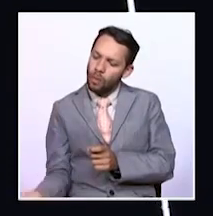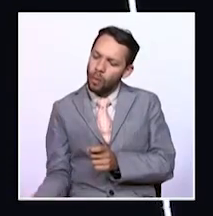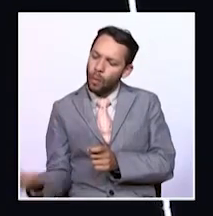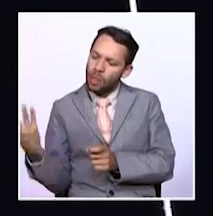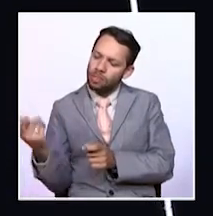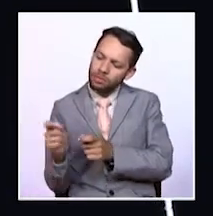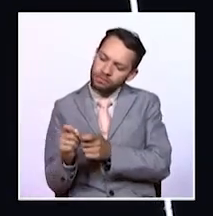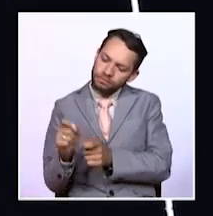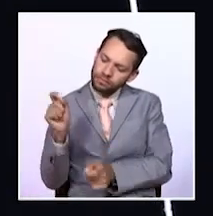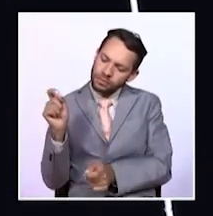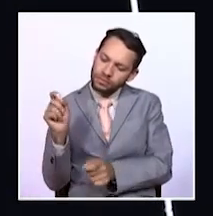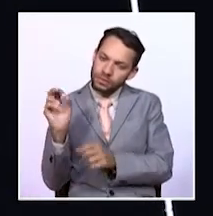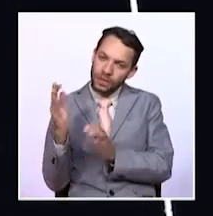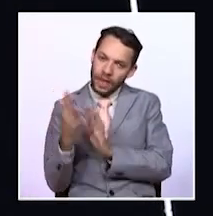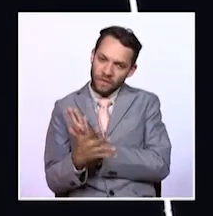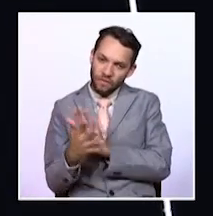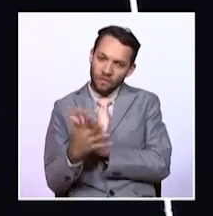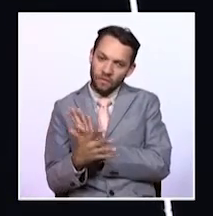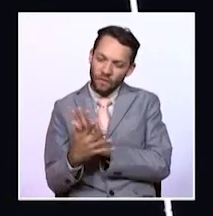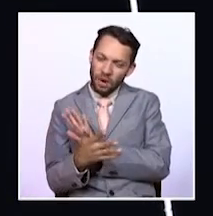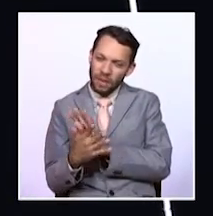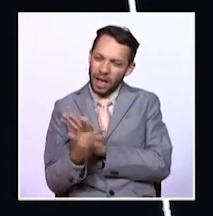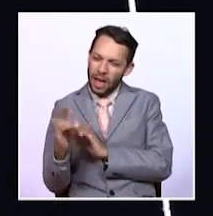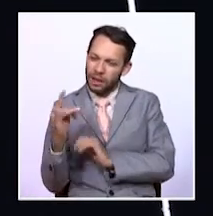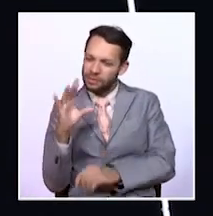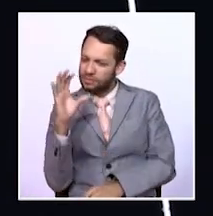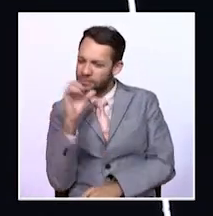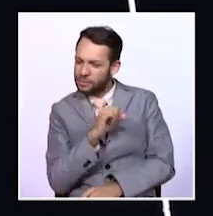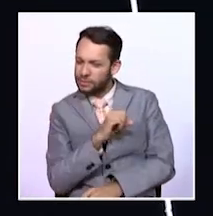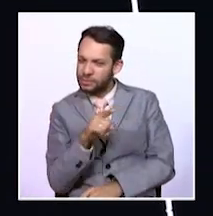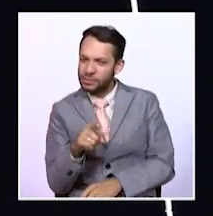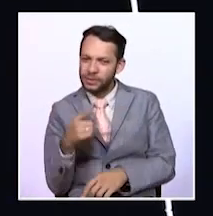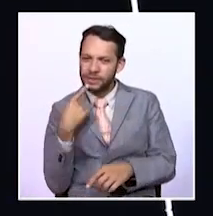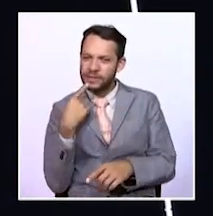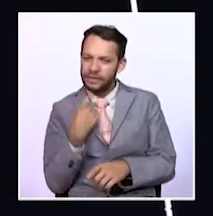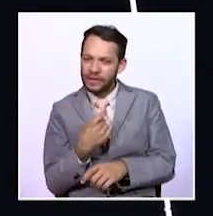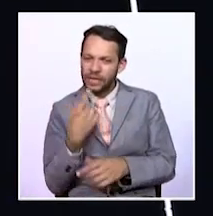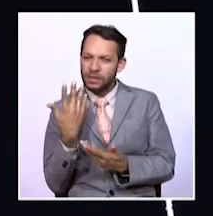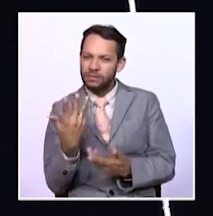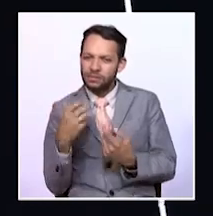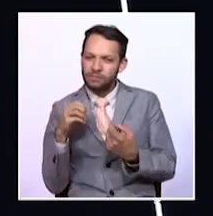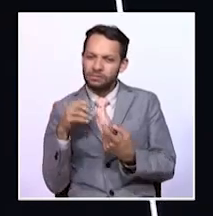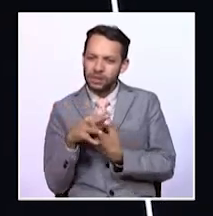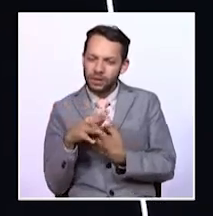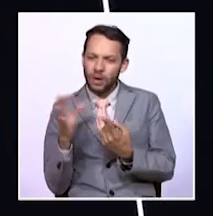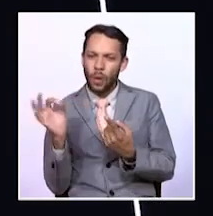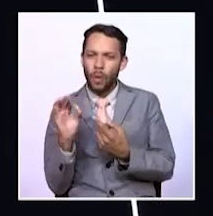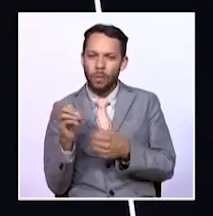y la reportamos. En el caso de que encontremos nodulaciones, adenomas o crecimiento de la